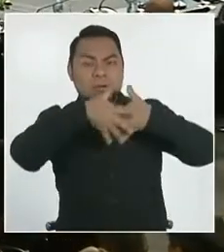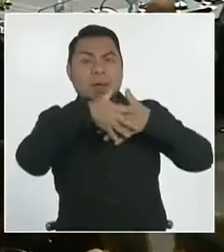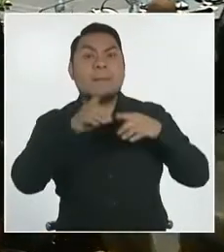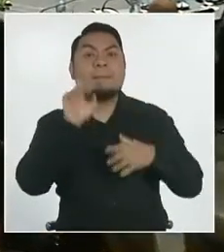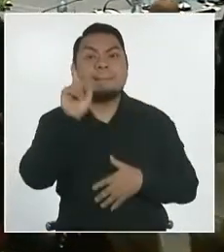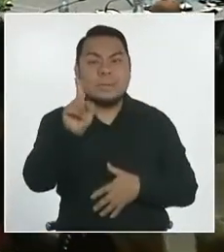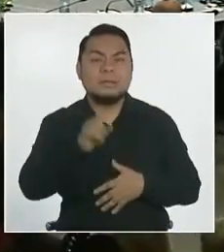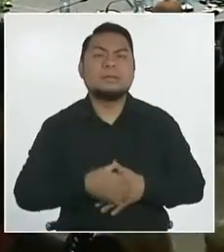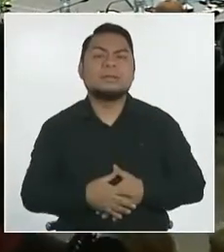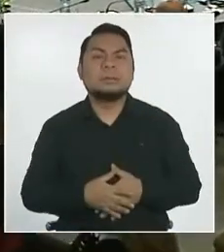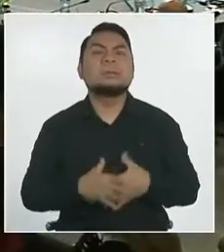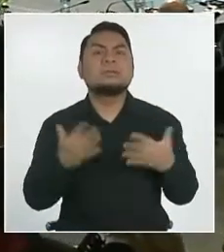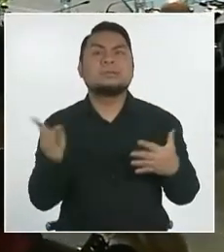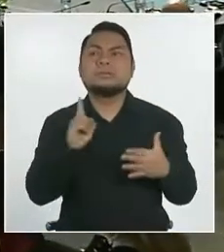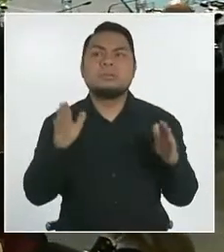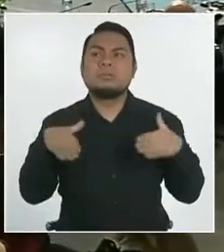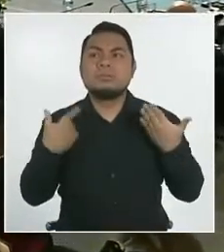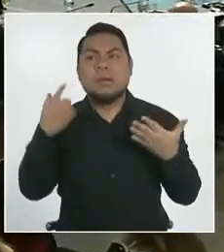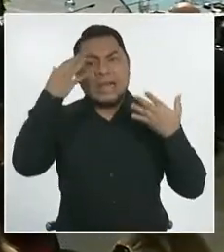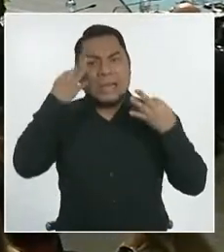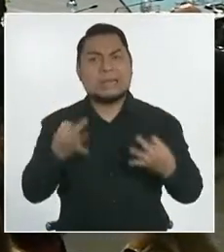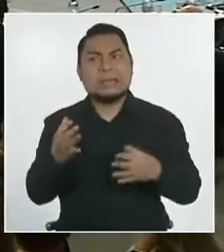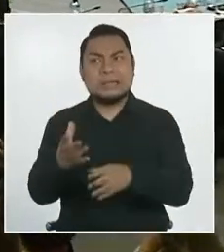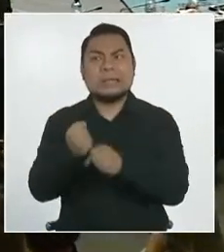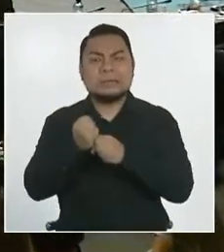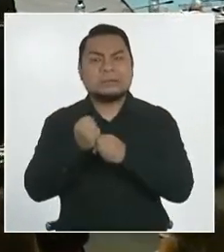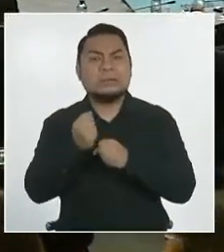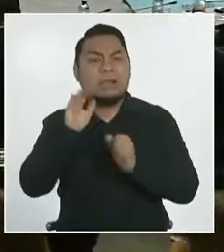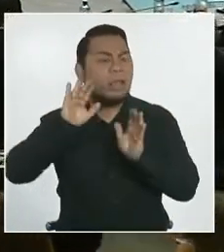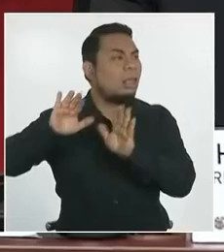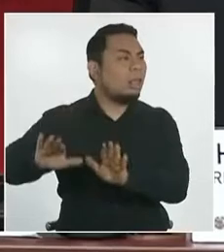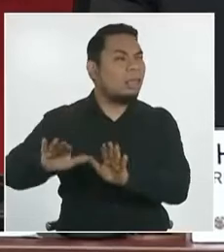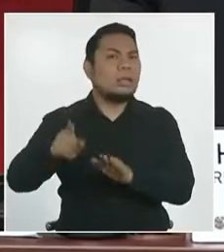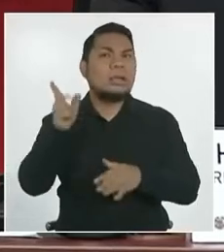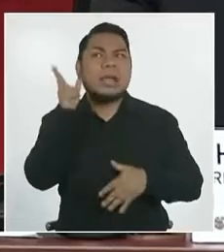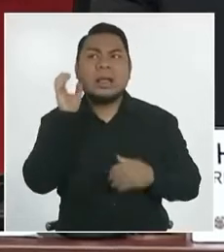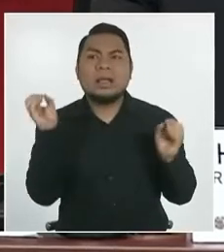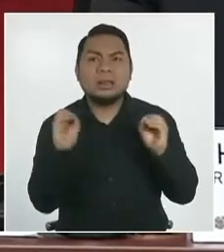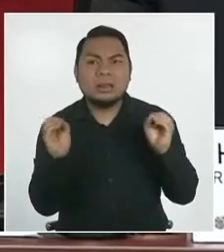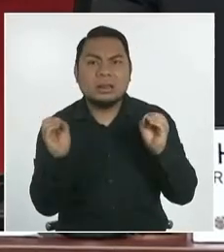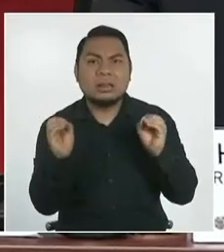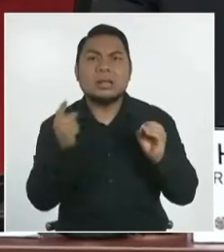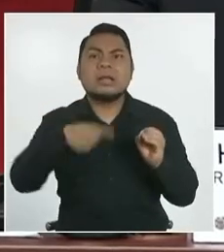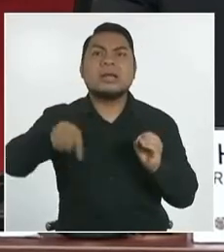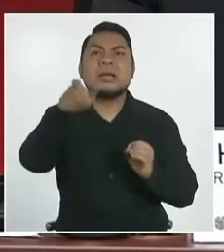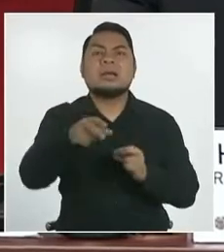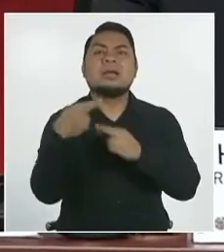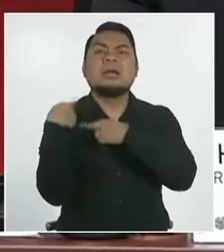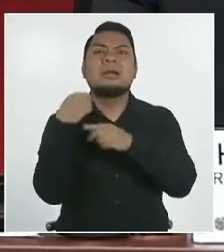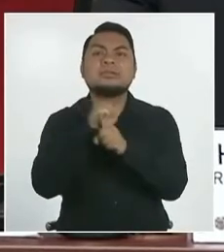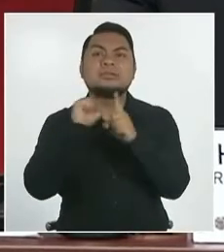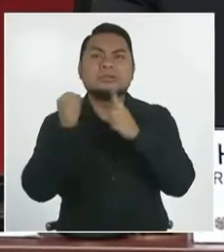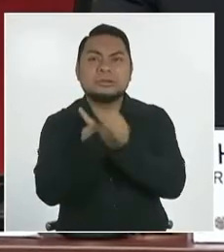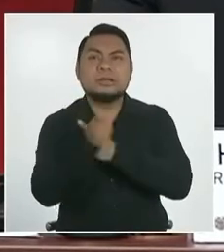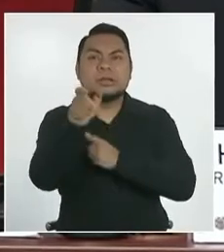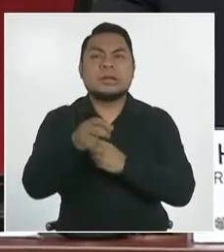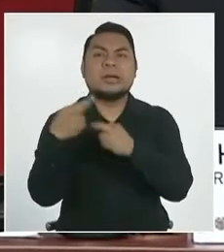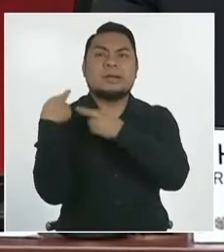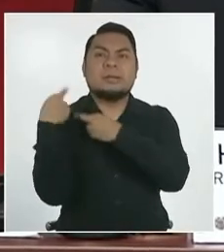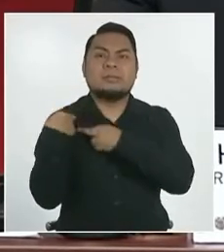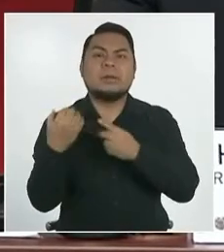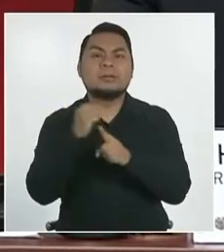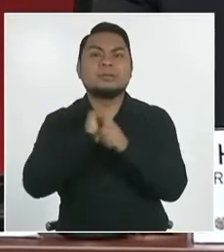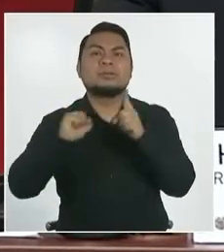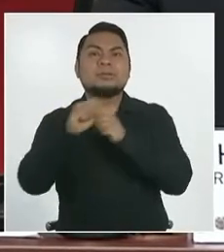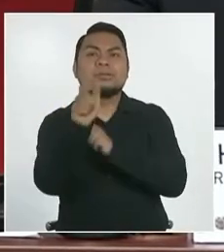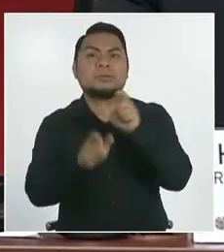embargo, no podemos tomar decisiones a espaldas y sin escuchar a los actores sociales y a los representantes de la